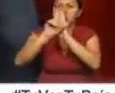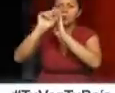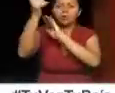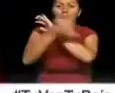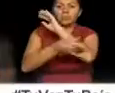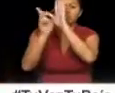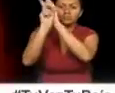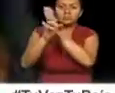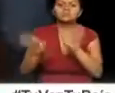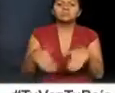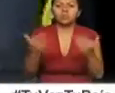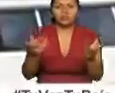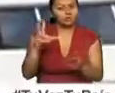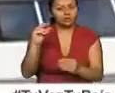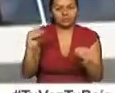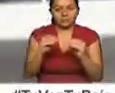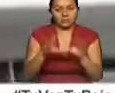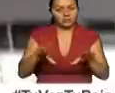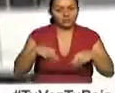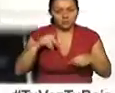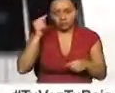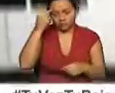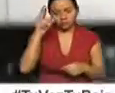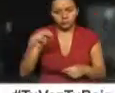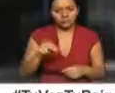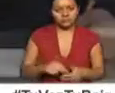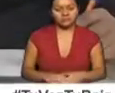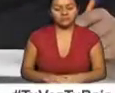fiscales. Cristina Pavón, Noticiero Ciudadano.